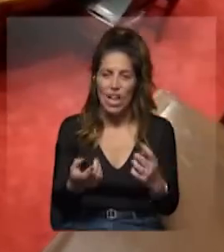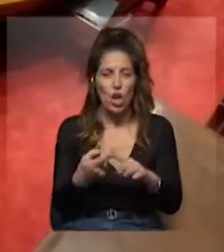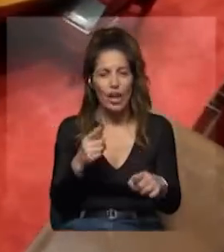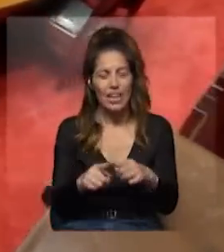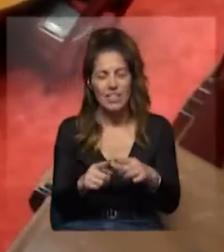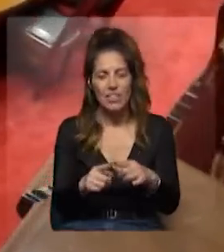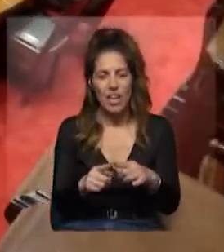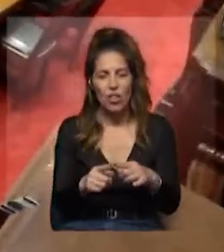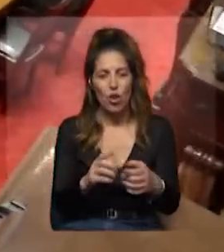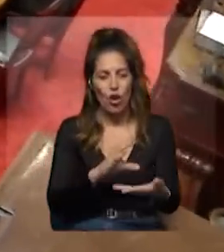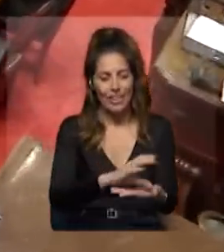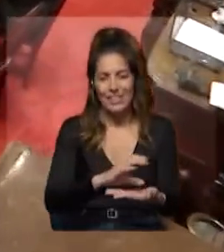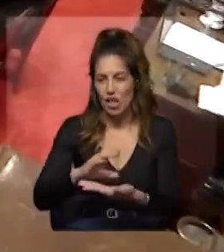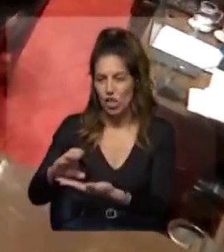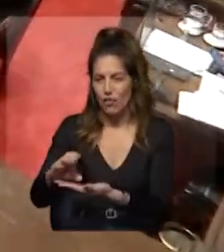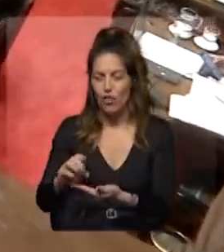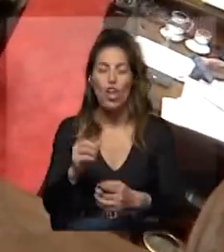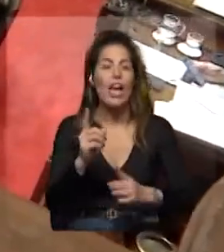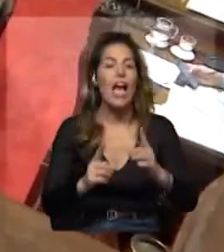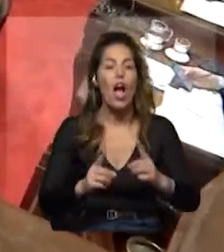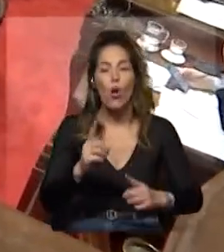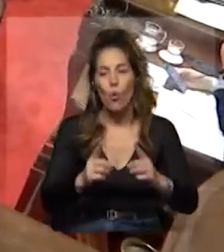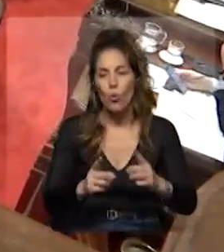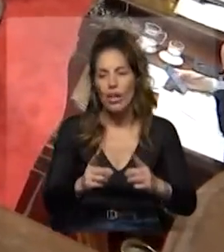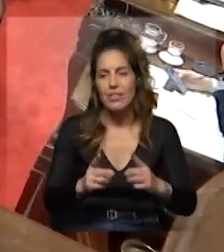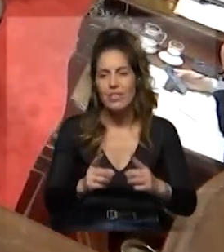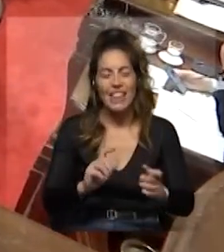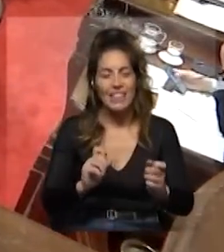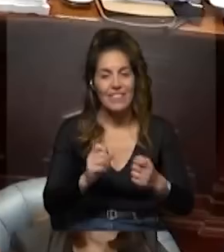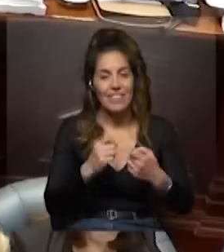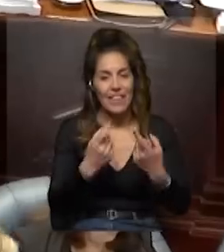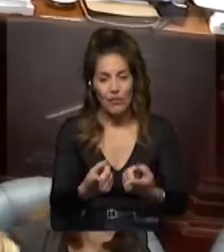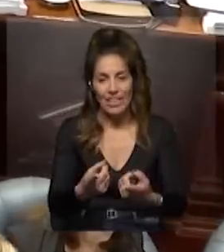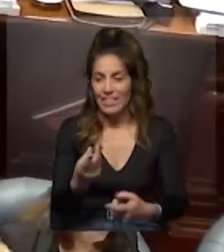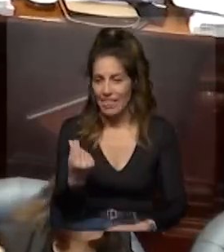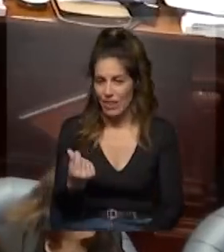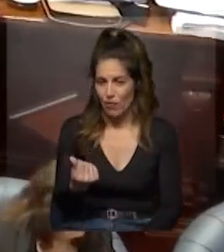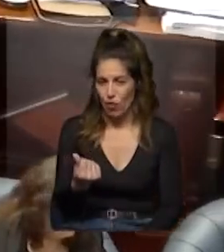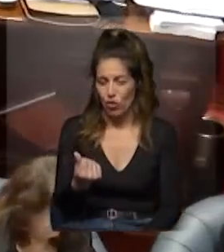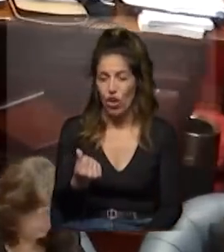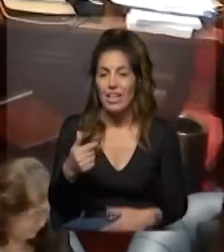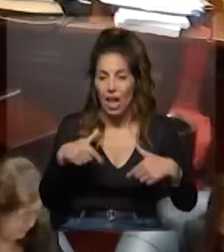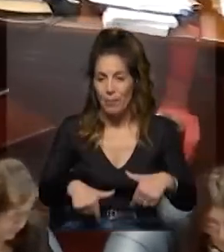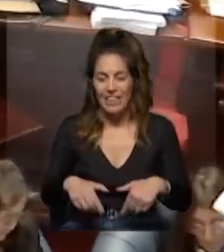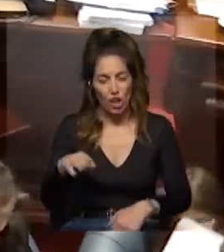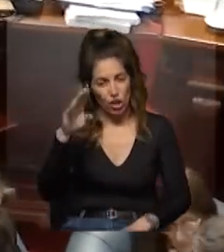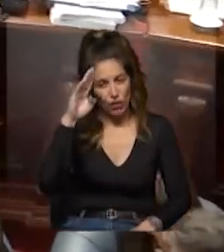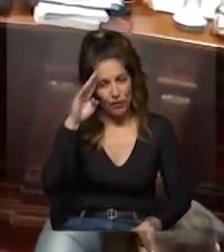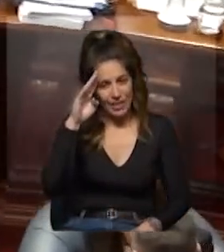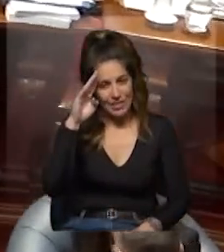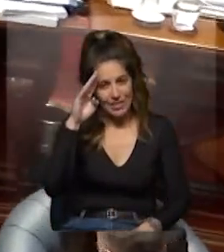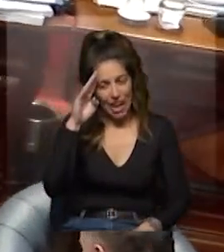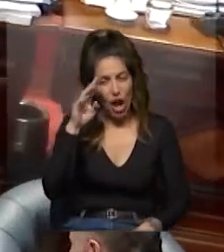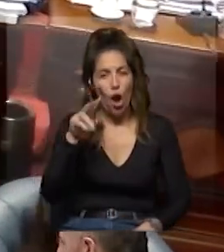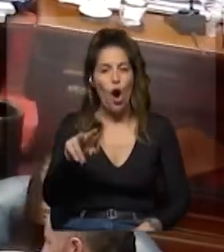alguna resignación de fondos y alguna transferencia de fondos ya sea del Ministerio de defensa o de rentas generales para